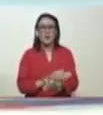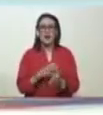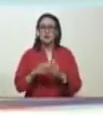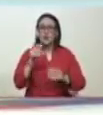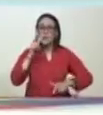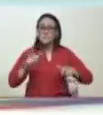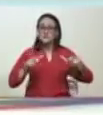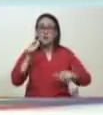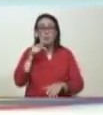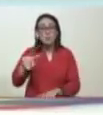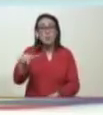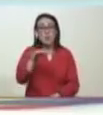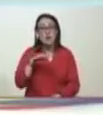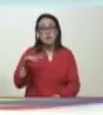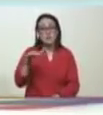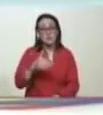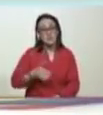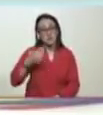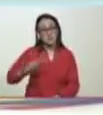ciudadano, a la ciudadana.